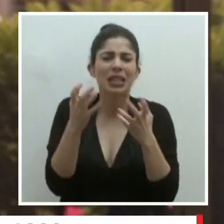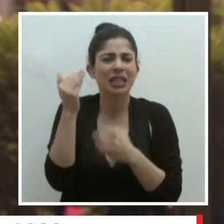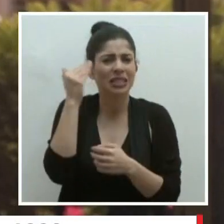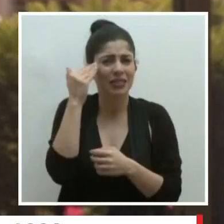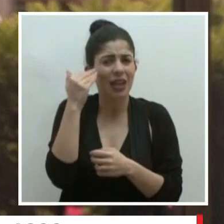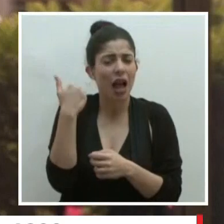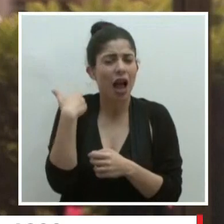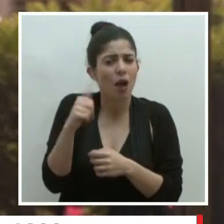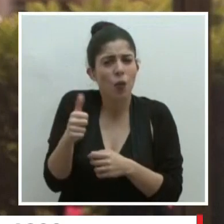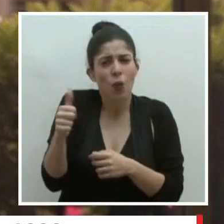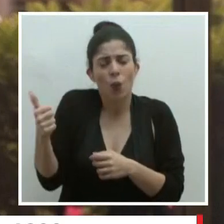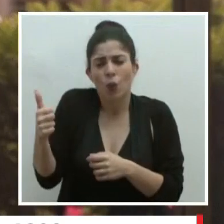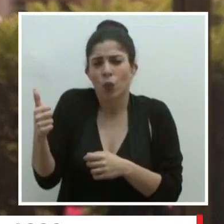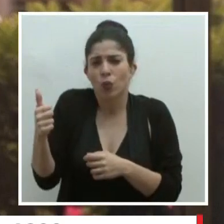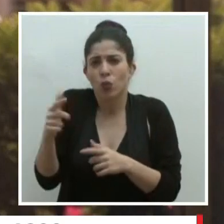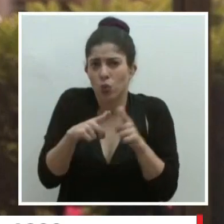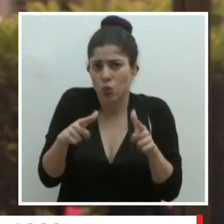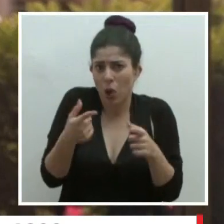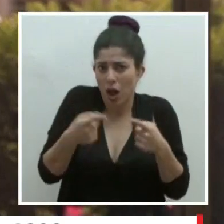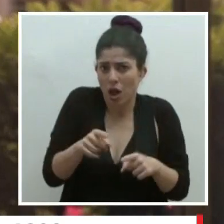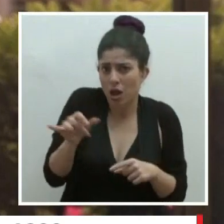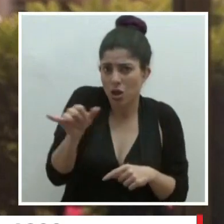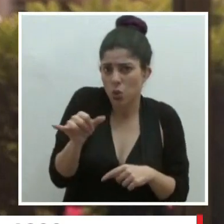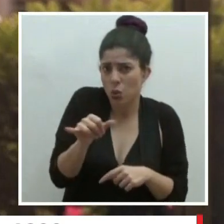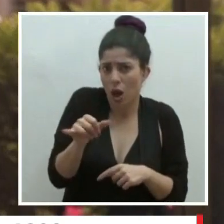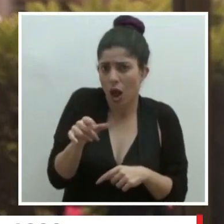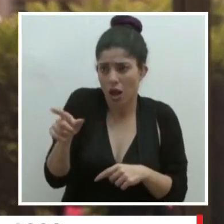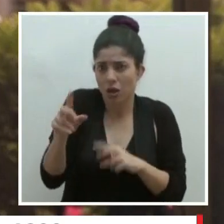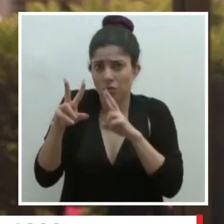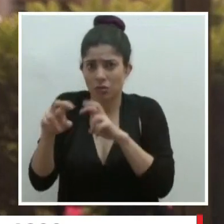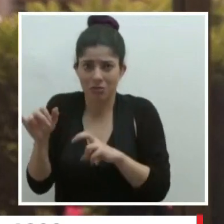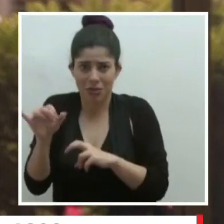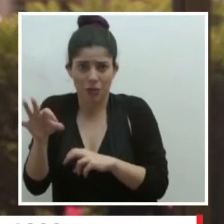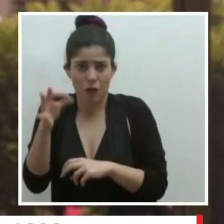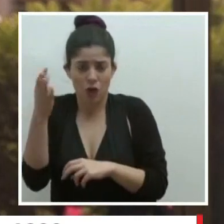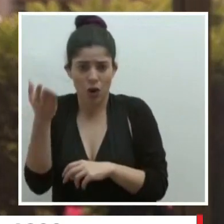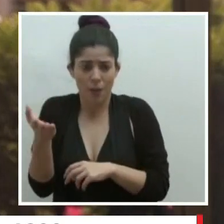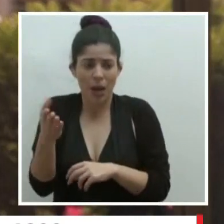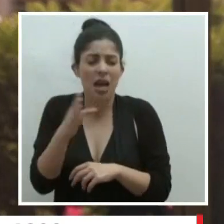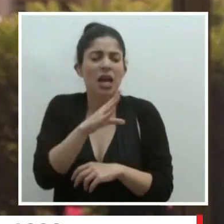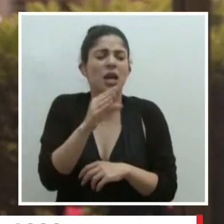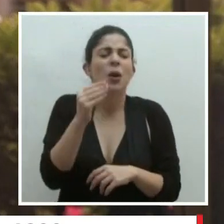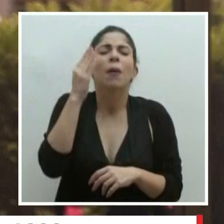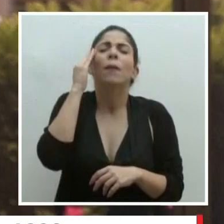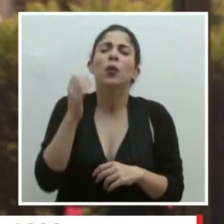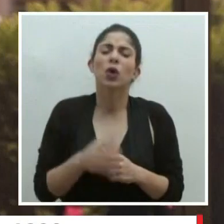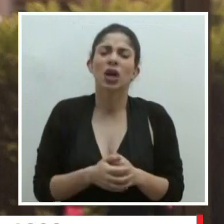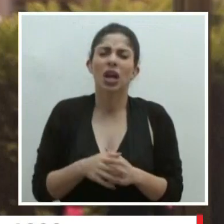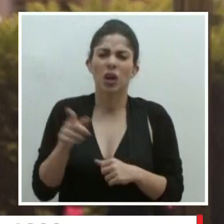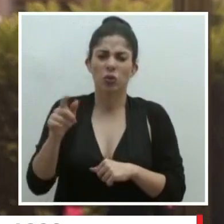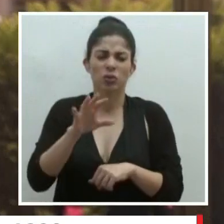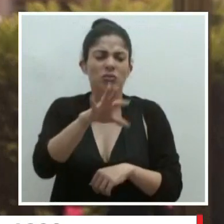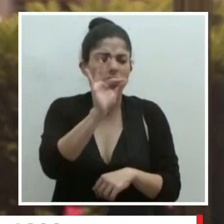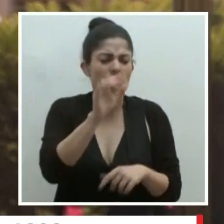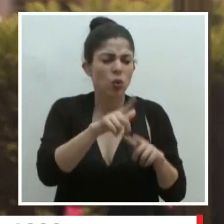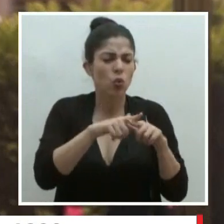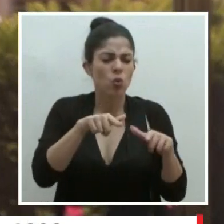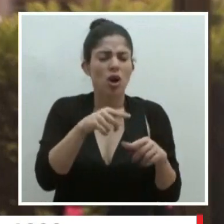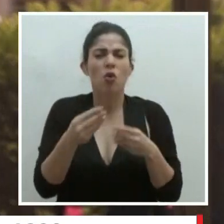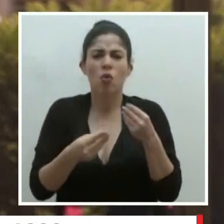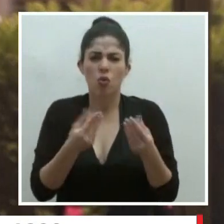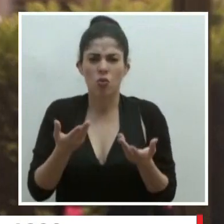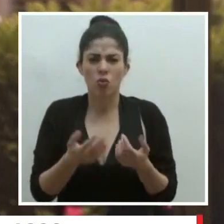hay otras zonas en las que se esté haciendo el mismo análisis y por qué se definen estas zonas.